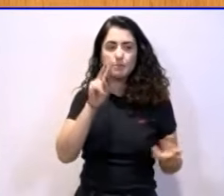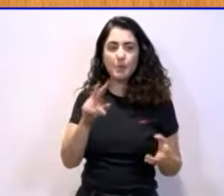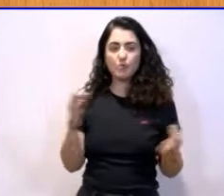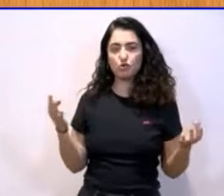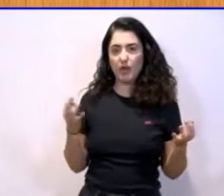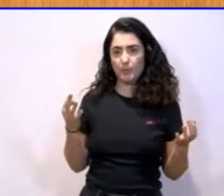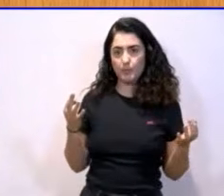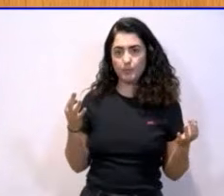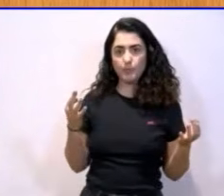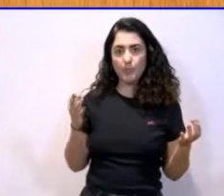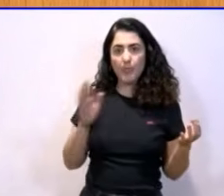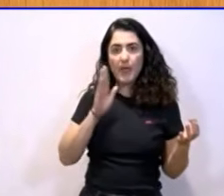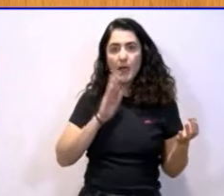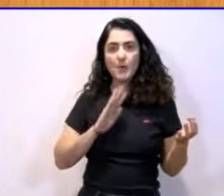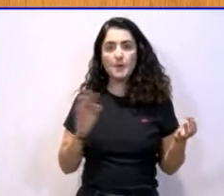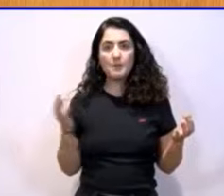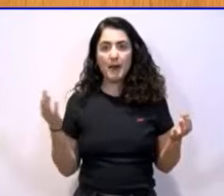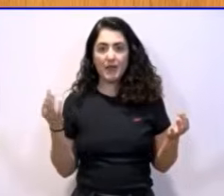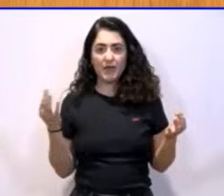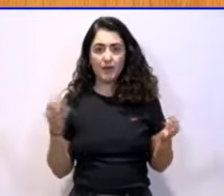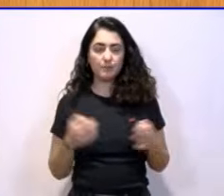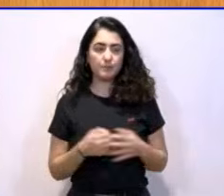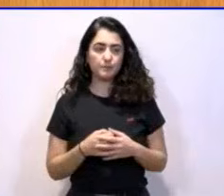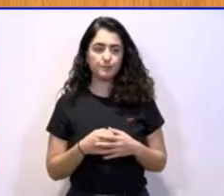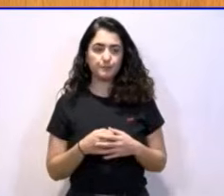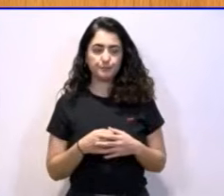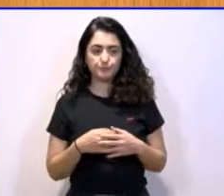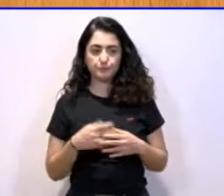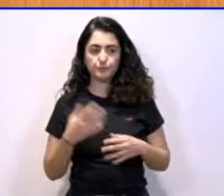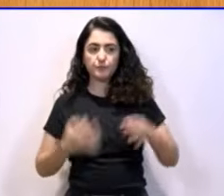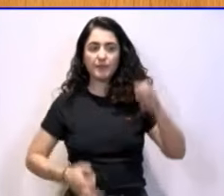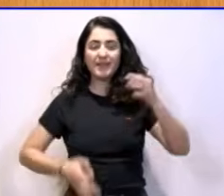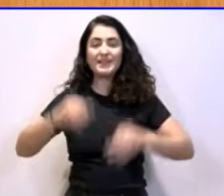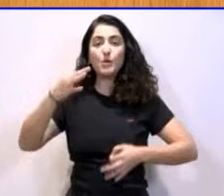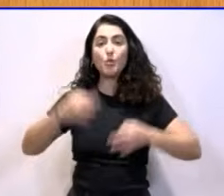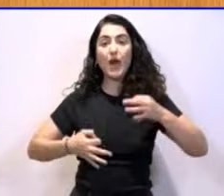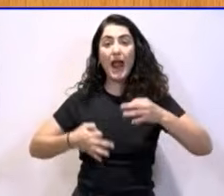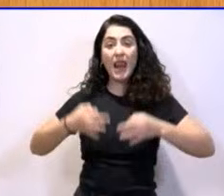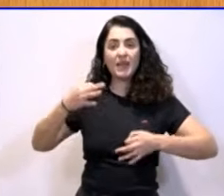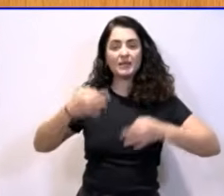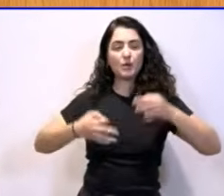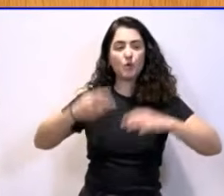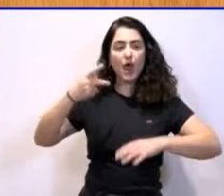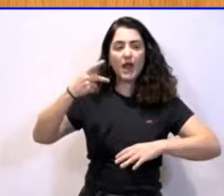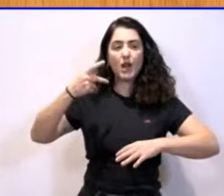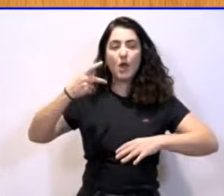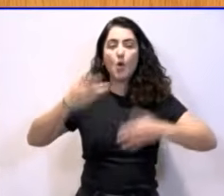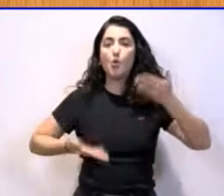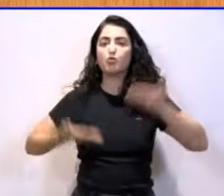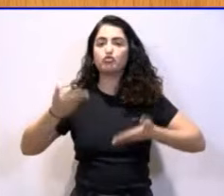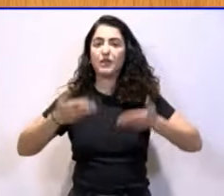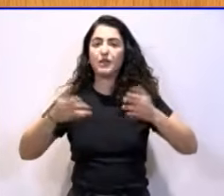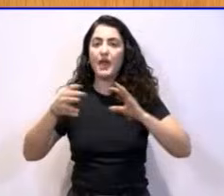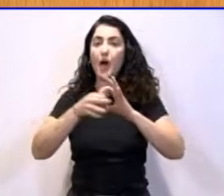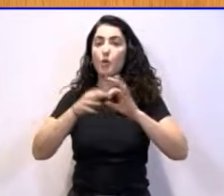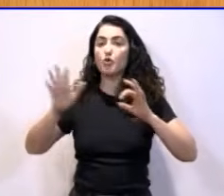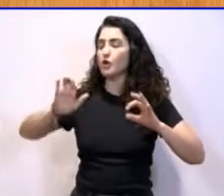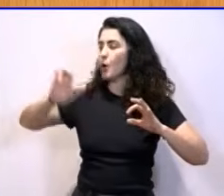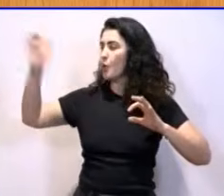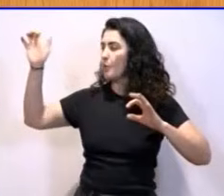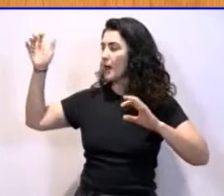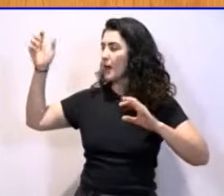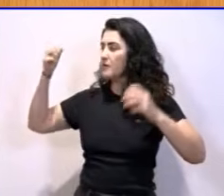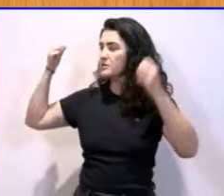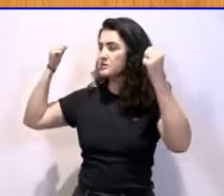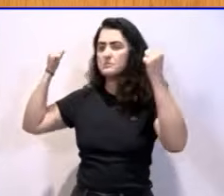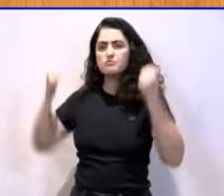que parece que el Tribunal de Justicia de la Unión Europea es cabezón, no se rinde, ahí sigue dando tirones de